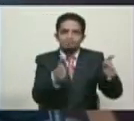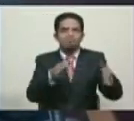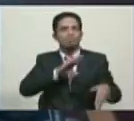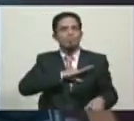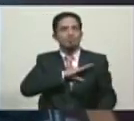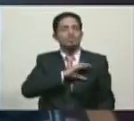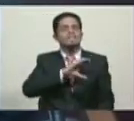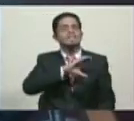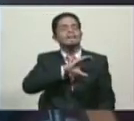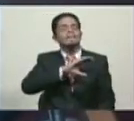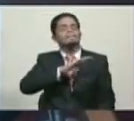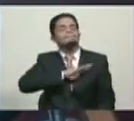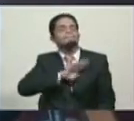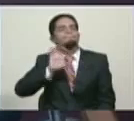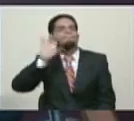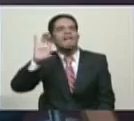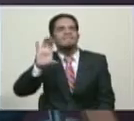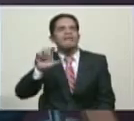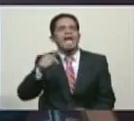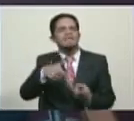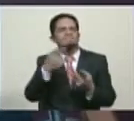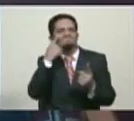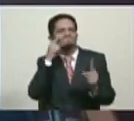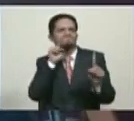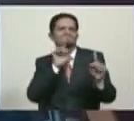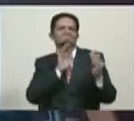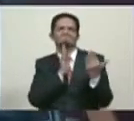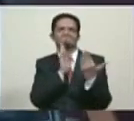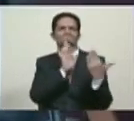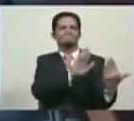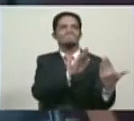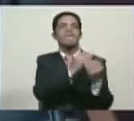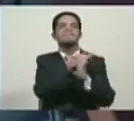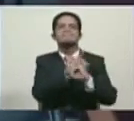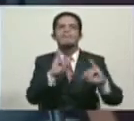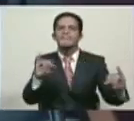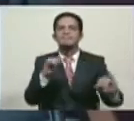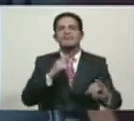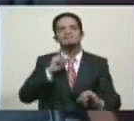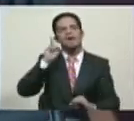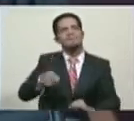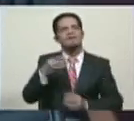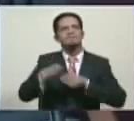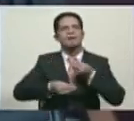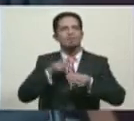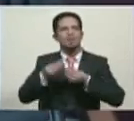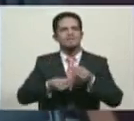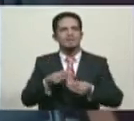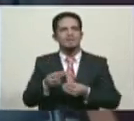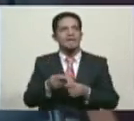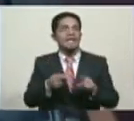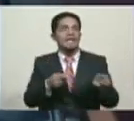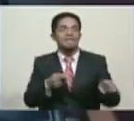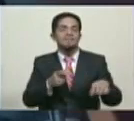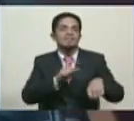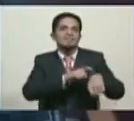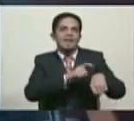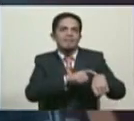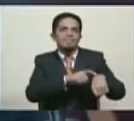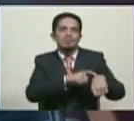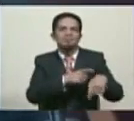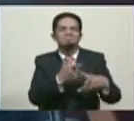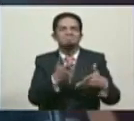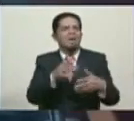Estos son tiempos de retos. Estos son tiempos de independencia por hacer. Estos no son los tiempos del Capitán